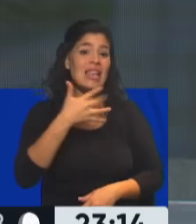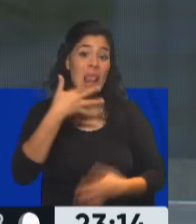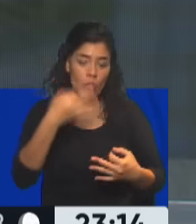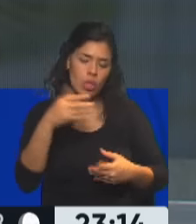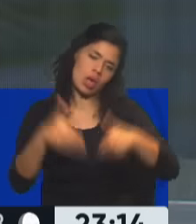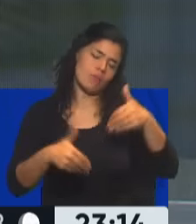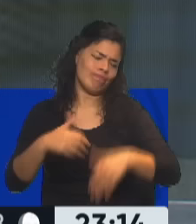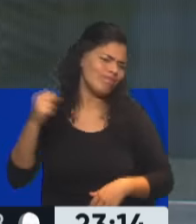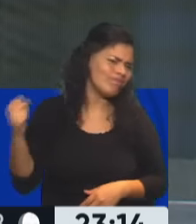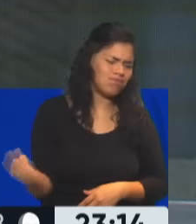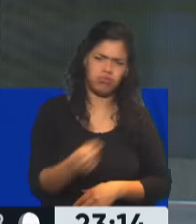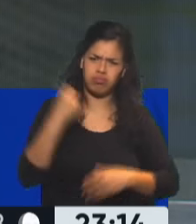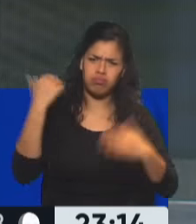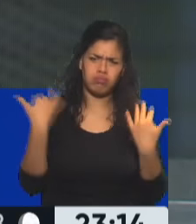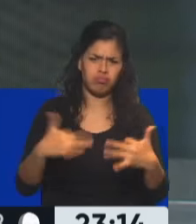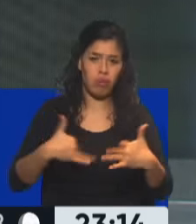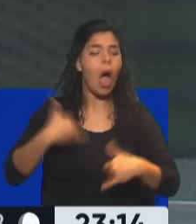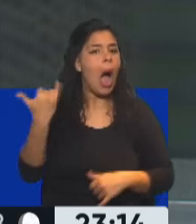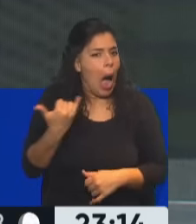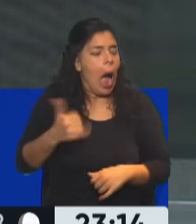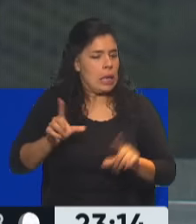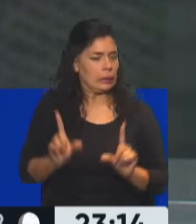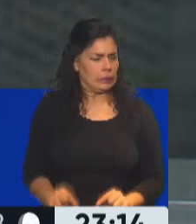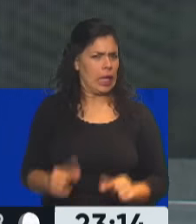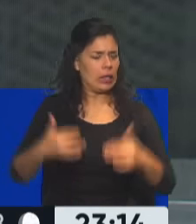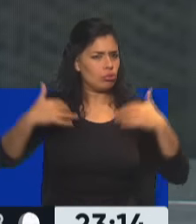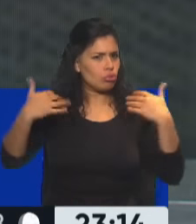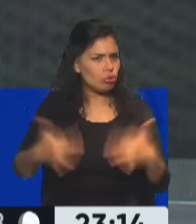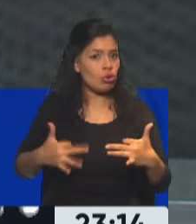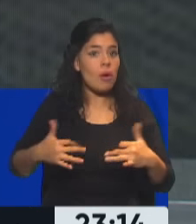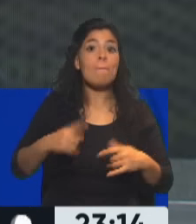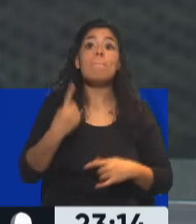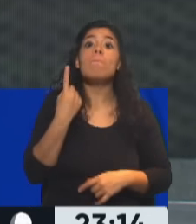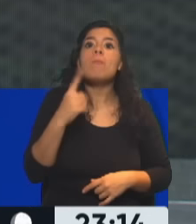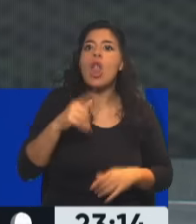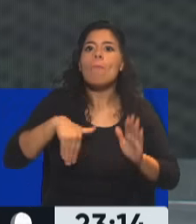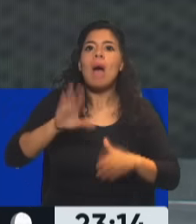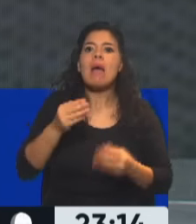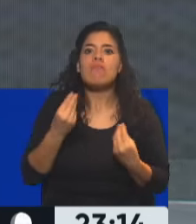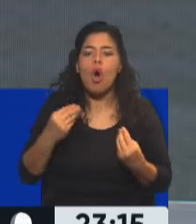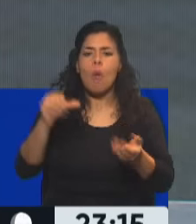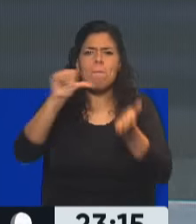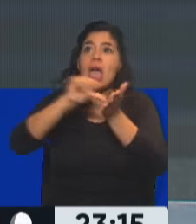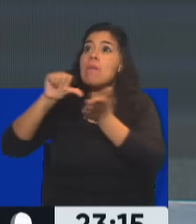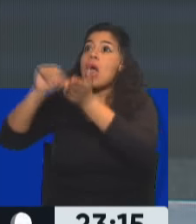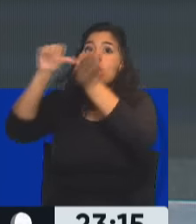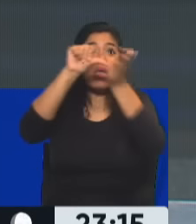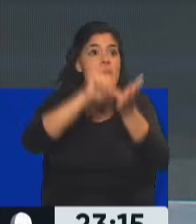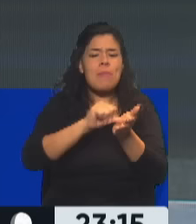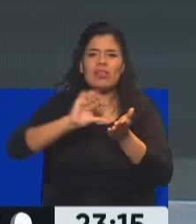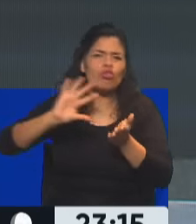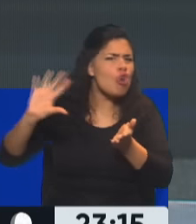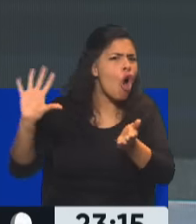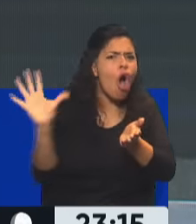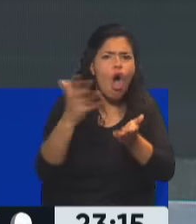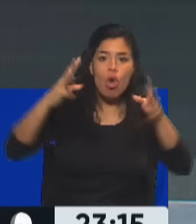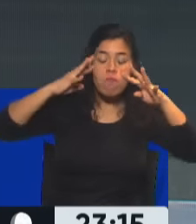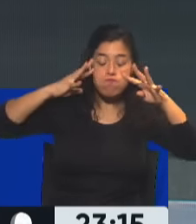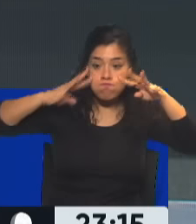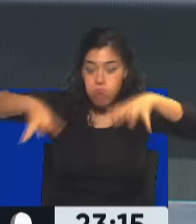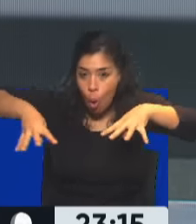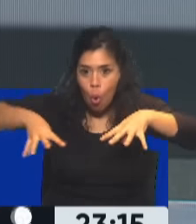si bien se maneja con mucha intensidad en Venezuela, también el mundo está mirando, gran parte del mundo está mirando esta elección del domingo.